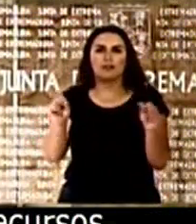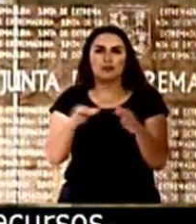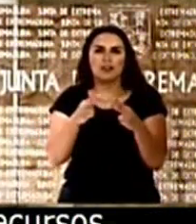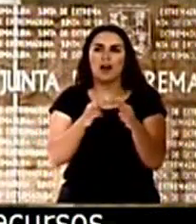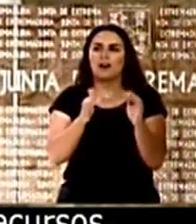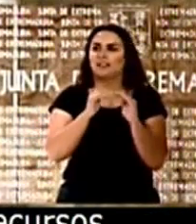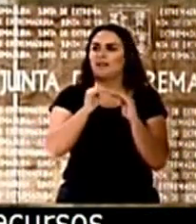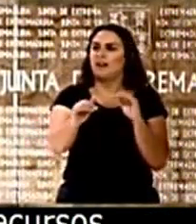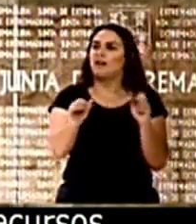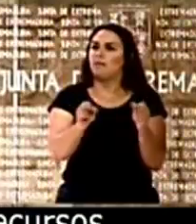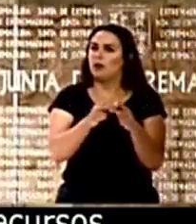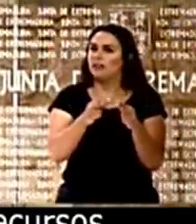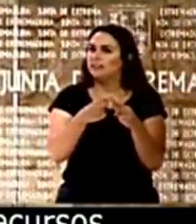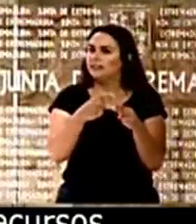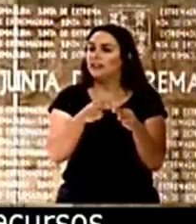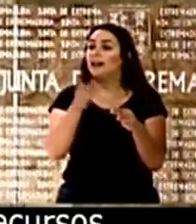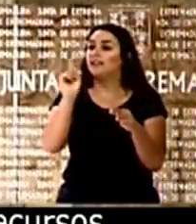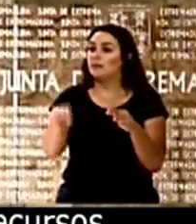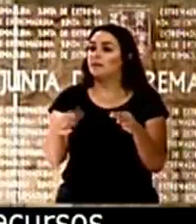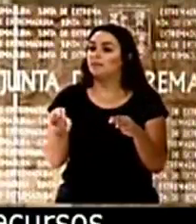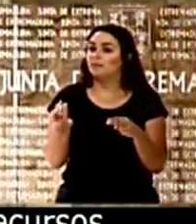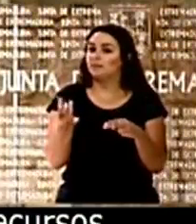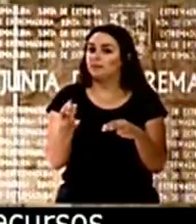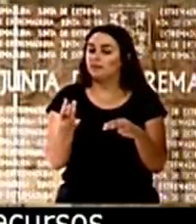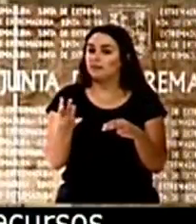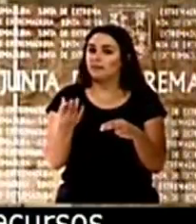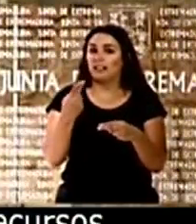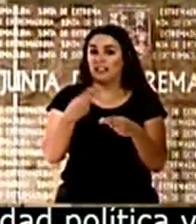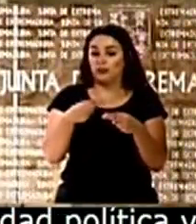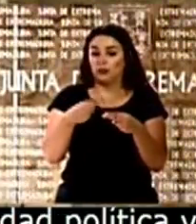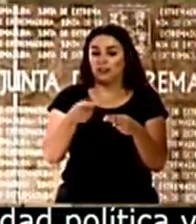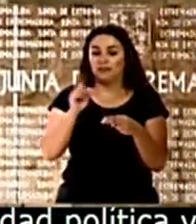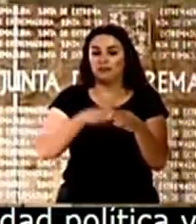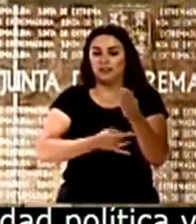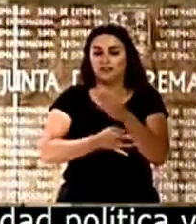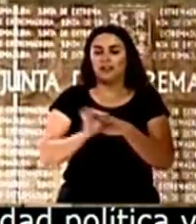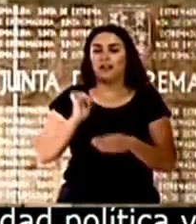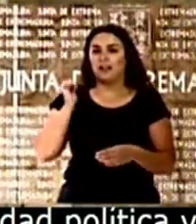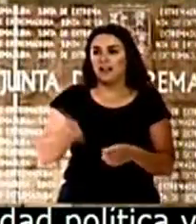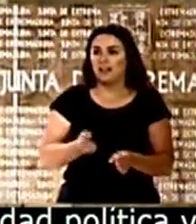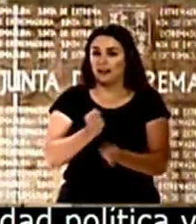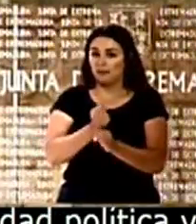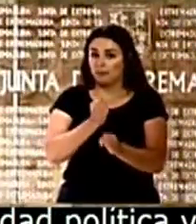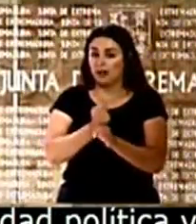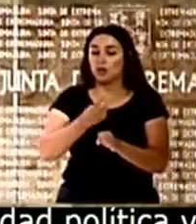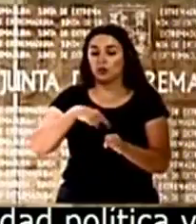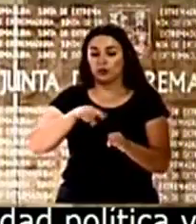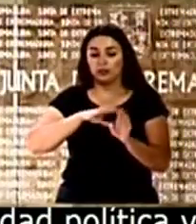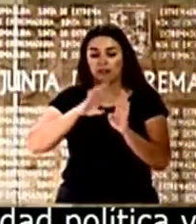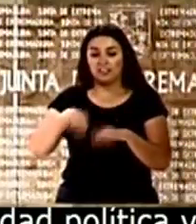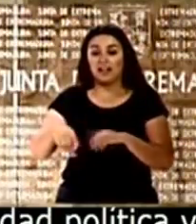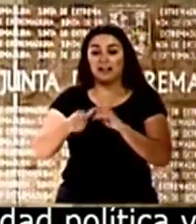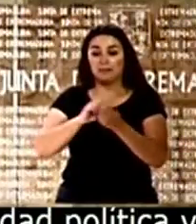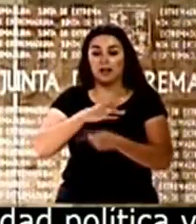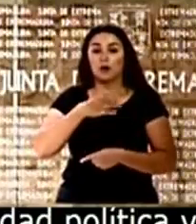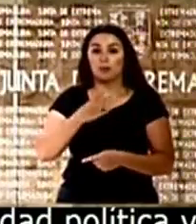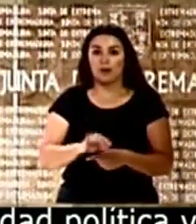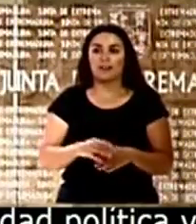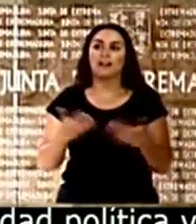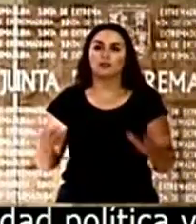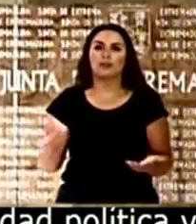estabilidad política y el déficit industrial y generador de riqueza y empleo, pudiéramos cambiarlo. Y